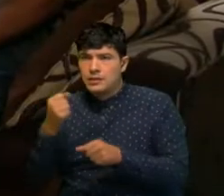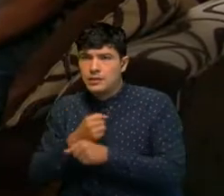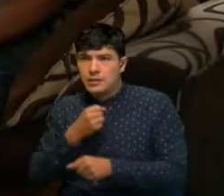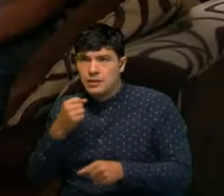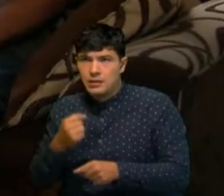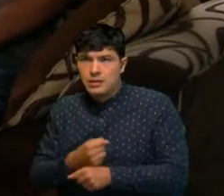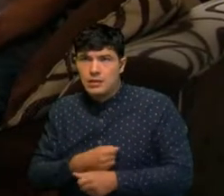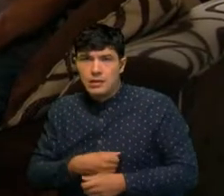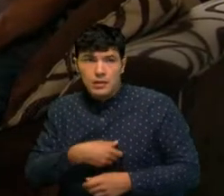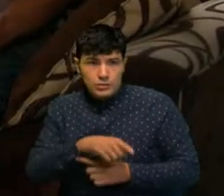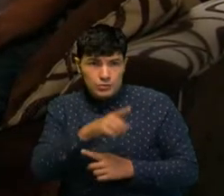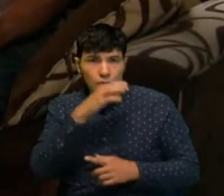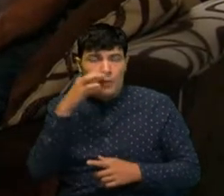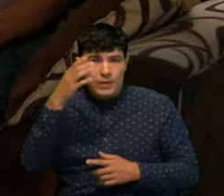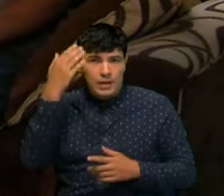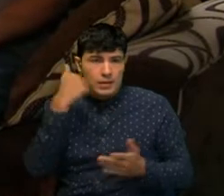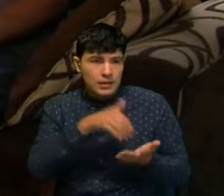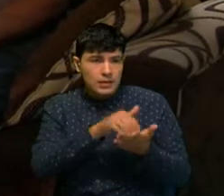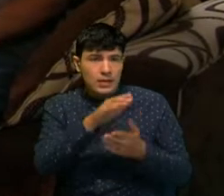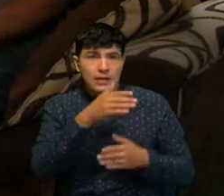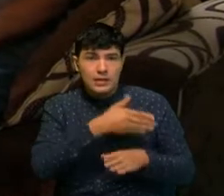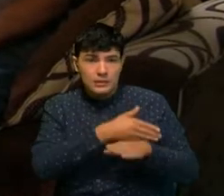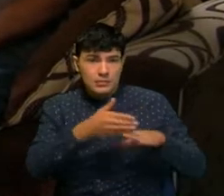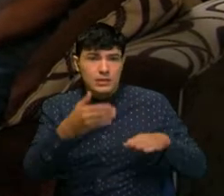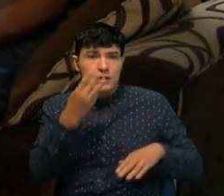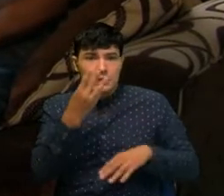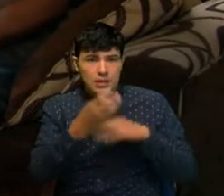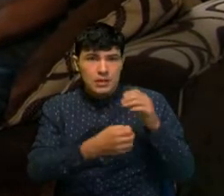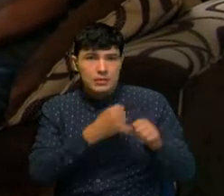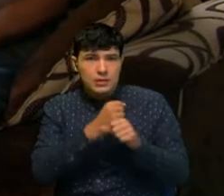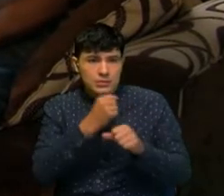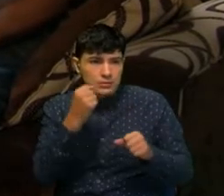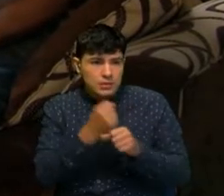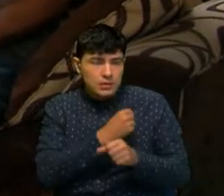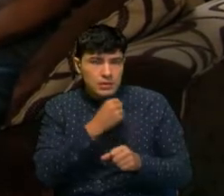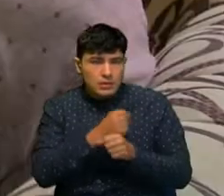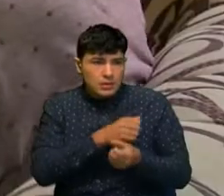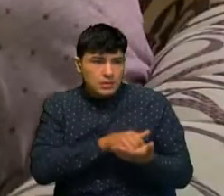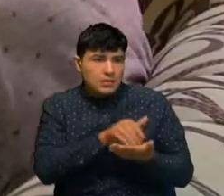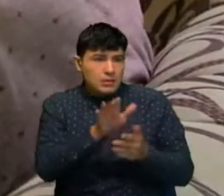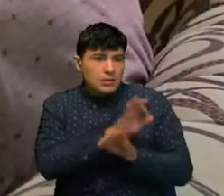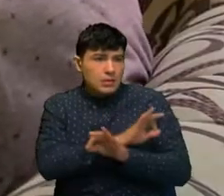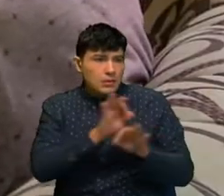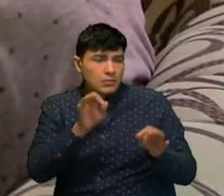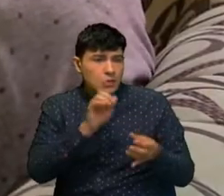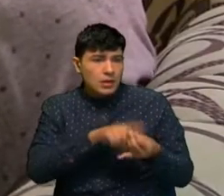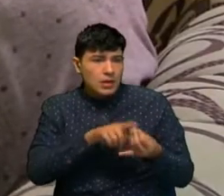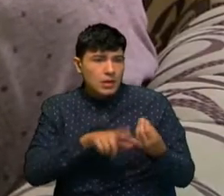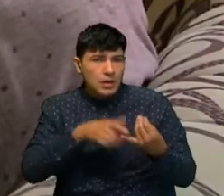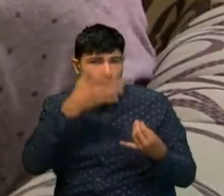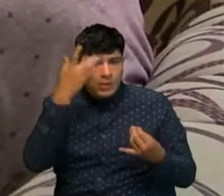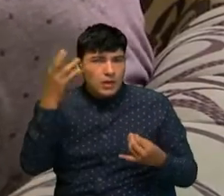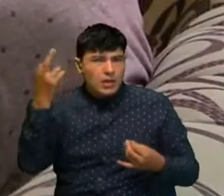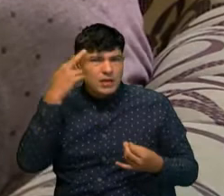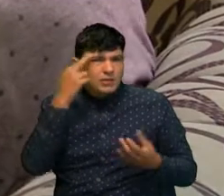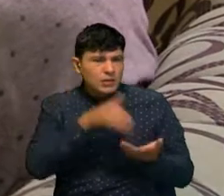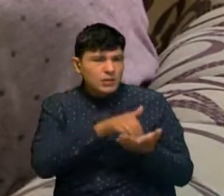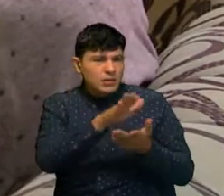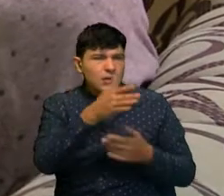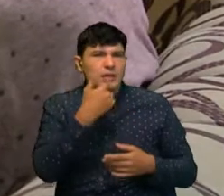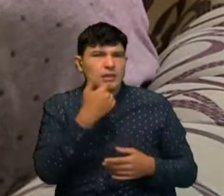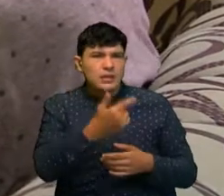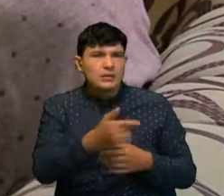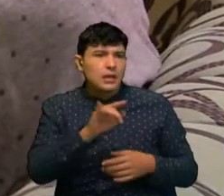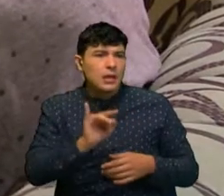señor Rubén fue despedido después de 3 años de trabajo, según él, sin justa causa, ya que el motivo por el que lo despidieron era algo